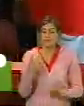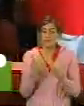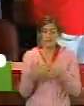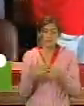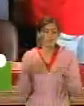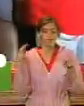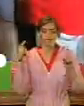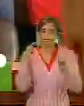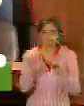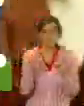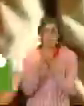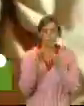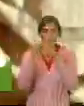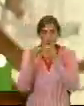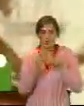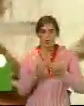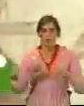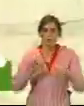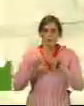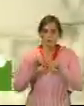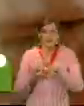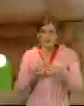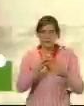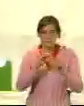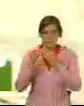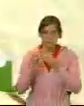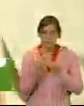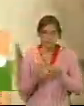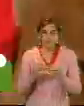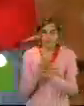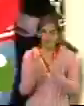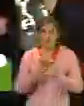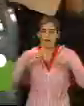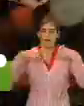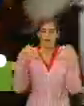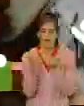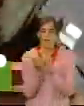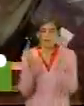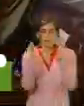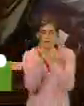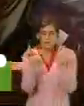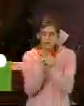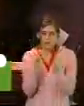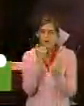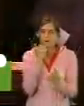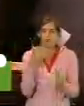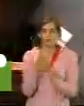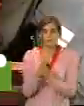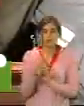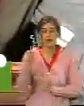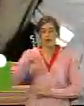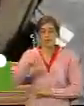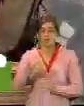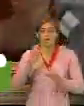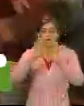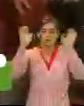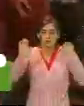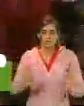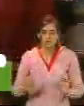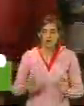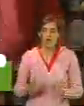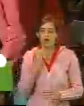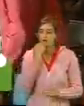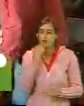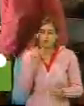como propósito pues el diseño, la ingeniería, fabricación y montaje de equipos metalúrgicos y en este caso también de estructuras de